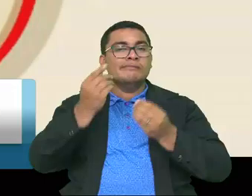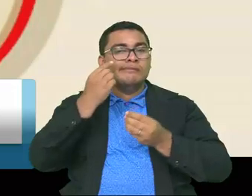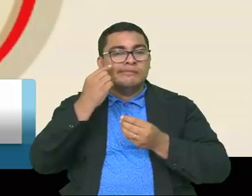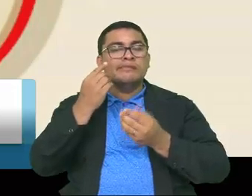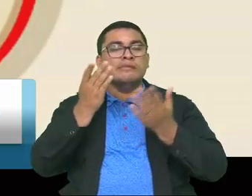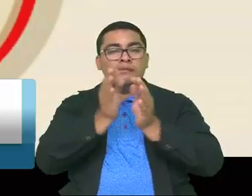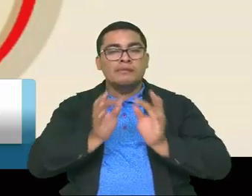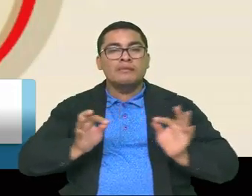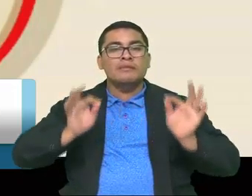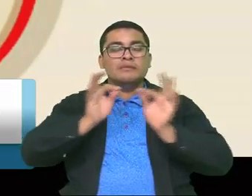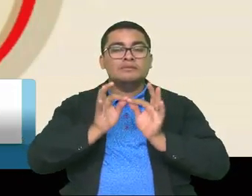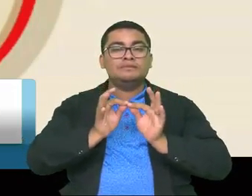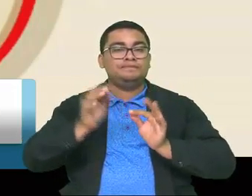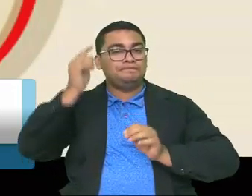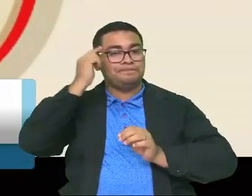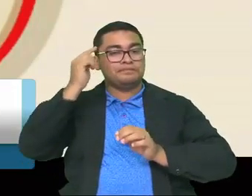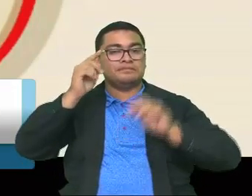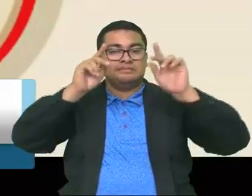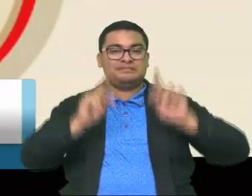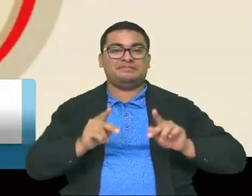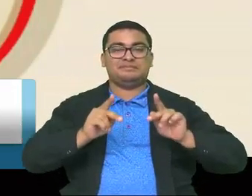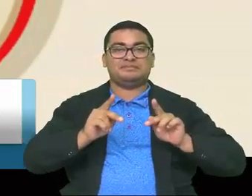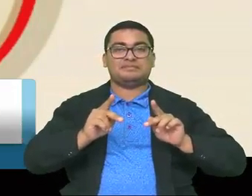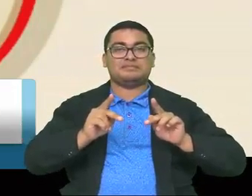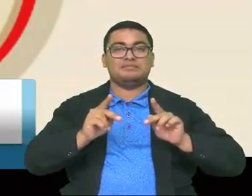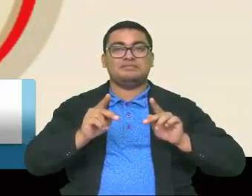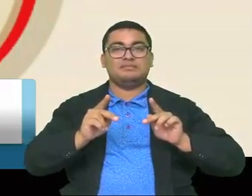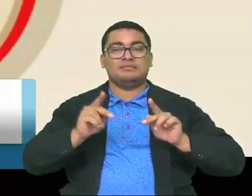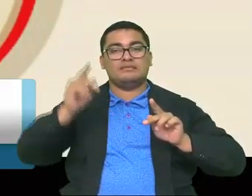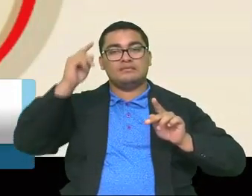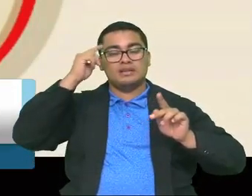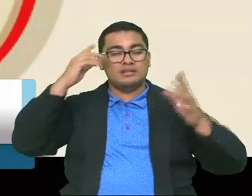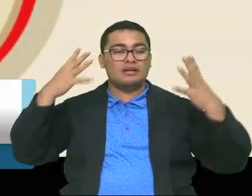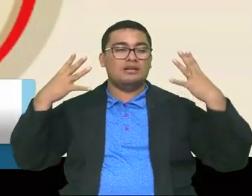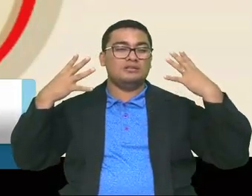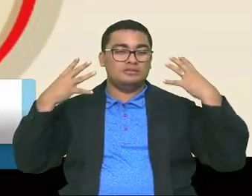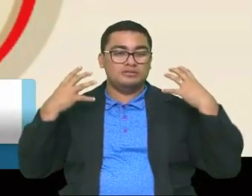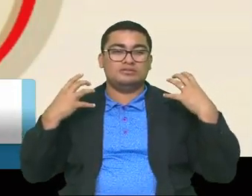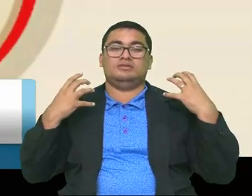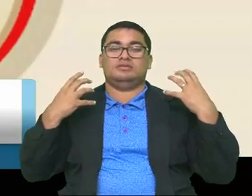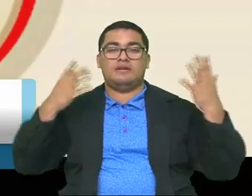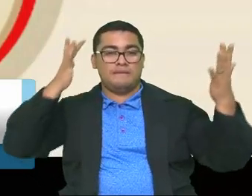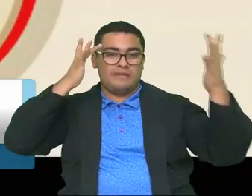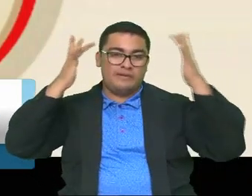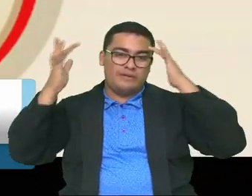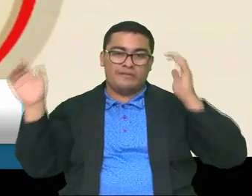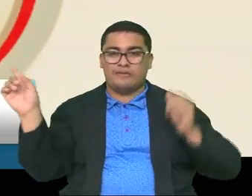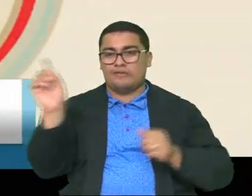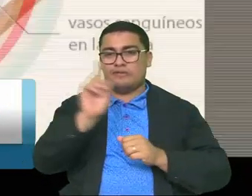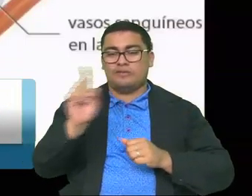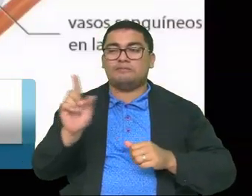es algo preocupante, pues. Sí, la visión es algo muy importante, los 5 sentidos. Así